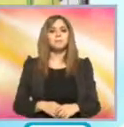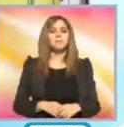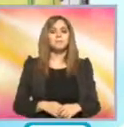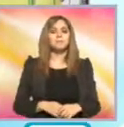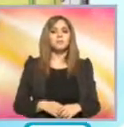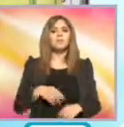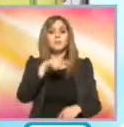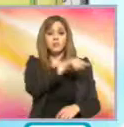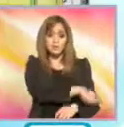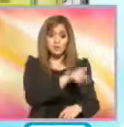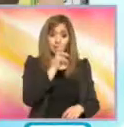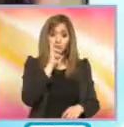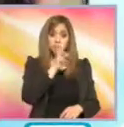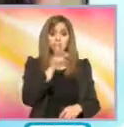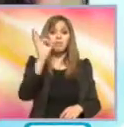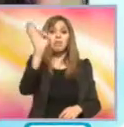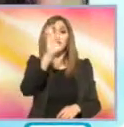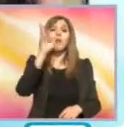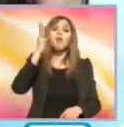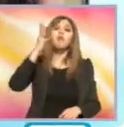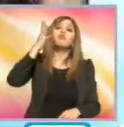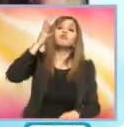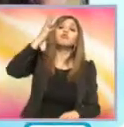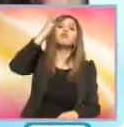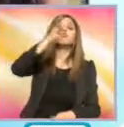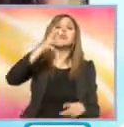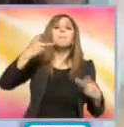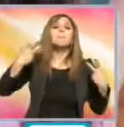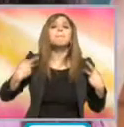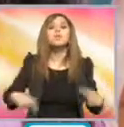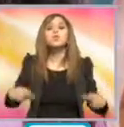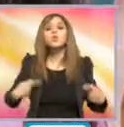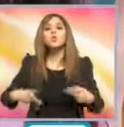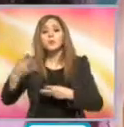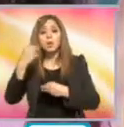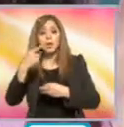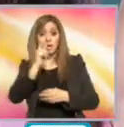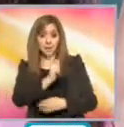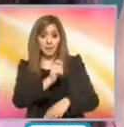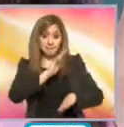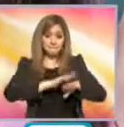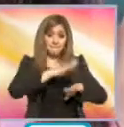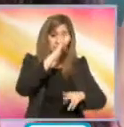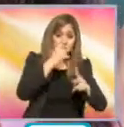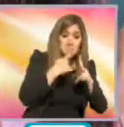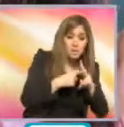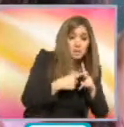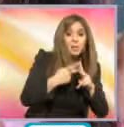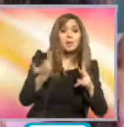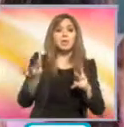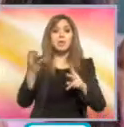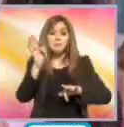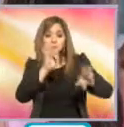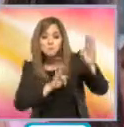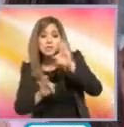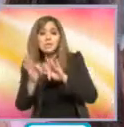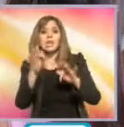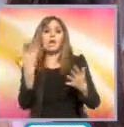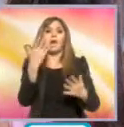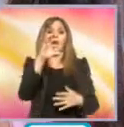futura. ¿No? Así es. Es más que aprender matemáticas, química, física y cálculos y fechas históricas que